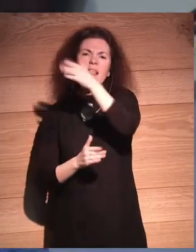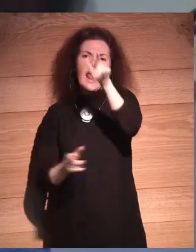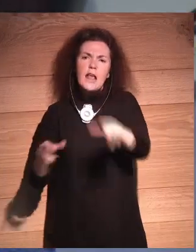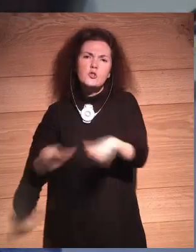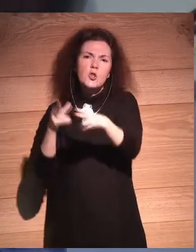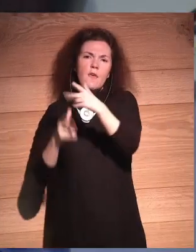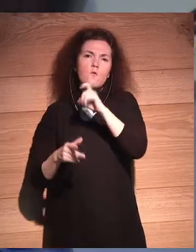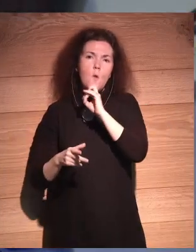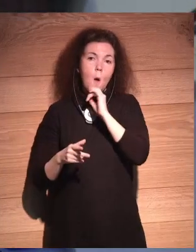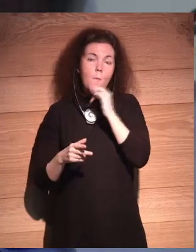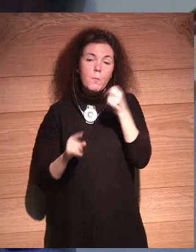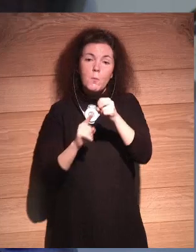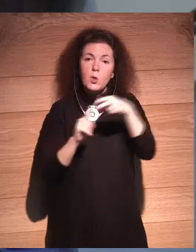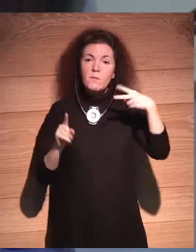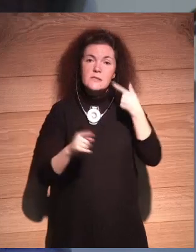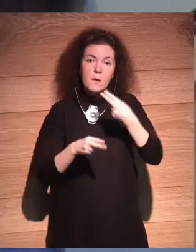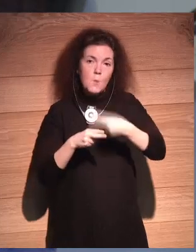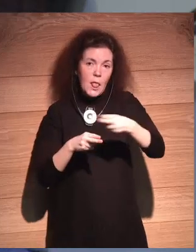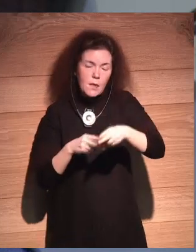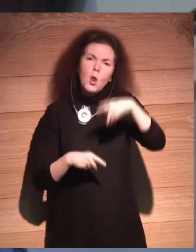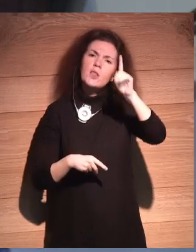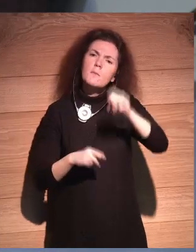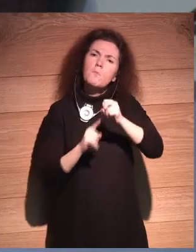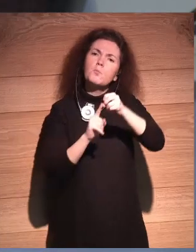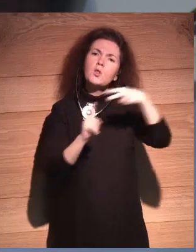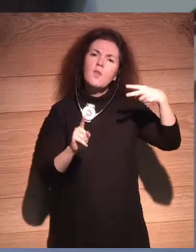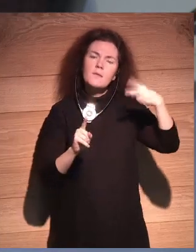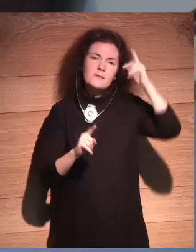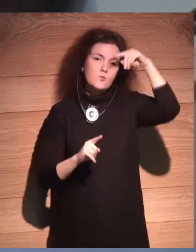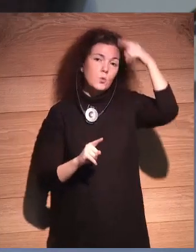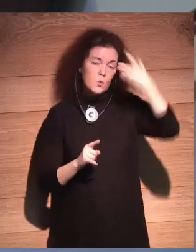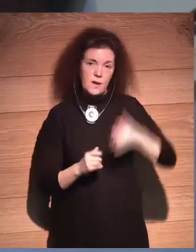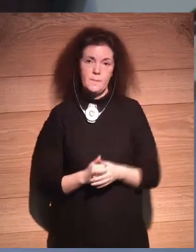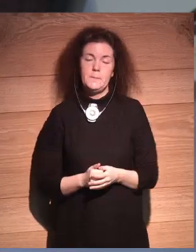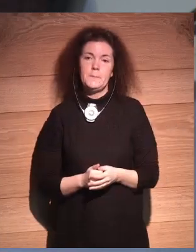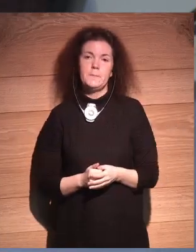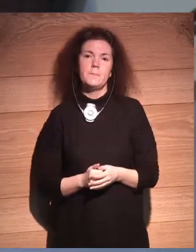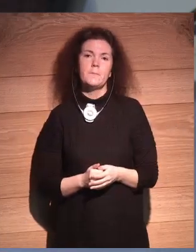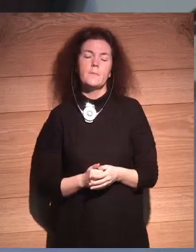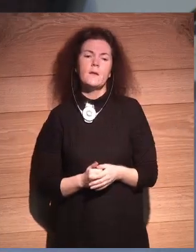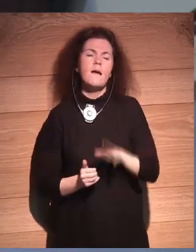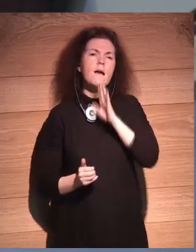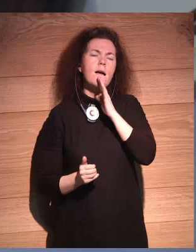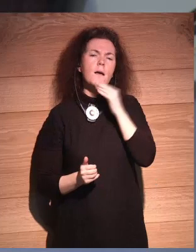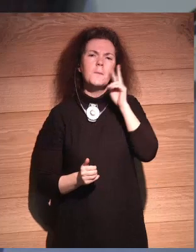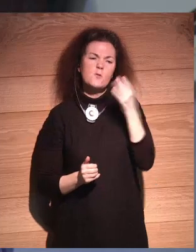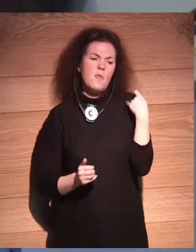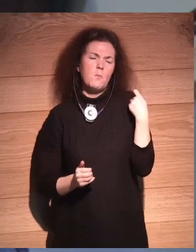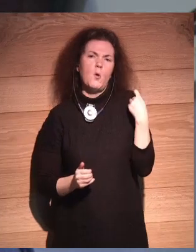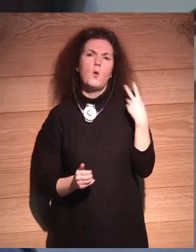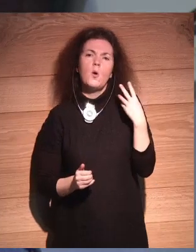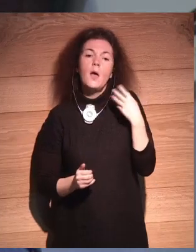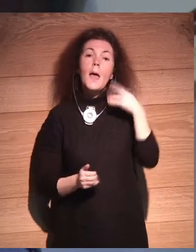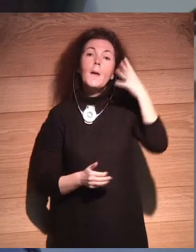nuestra sociedad desde el punto de vista político, pero también desde el punto de vista cultural. Veíamos hace poco como